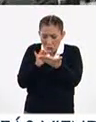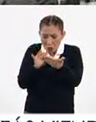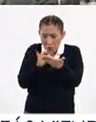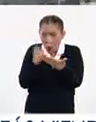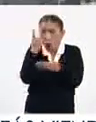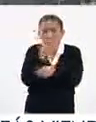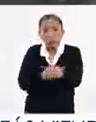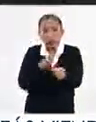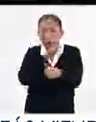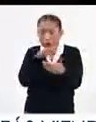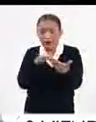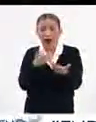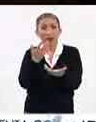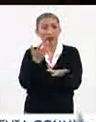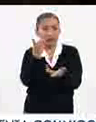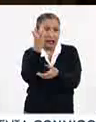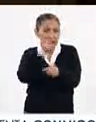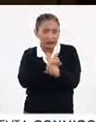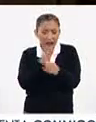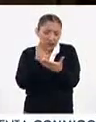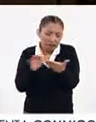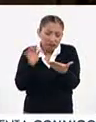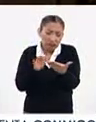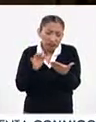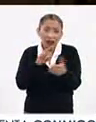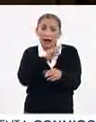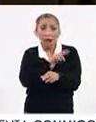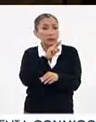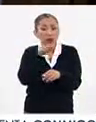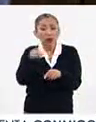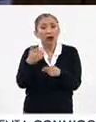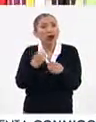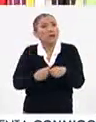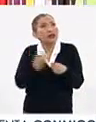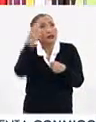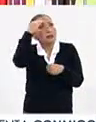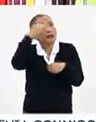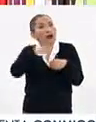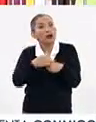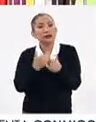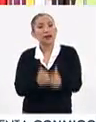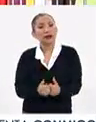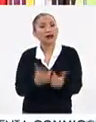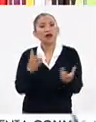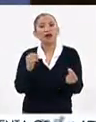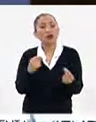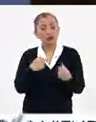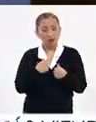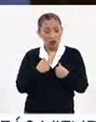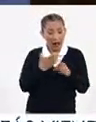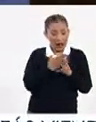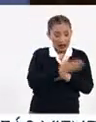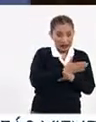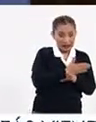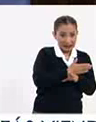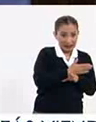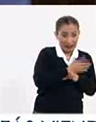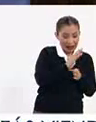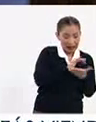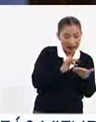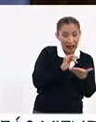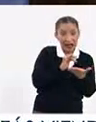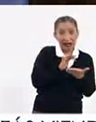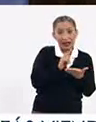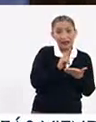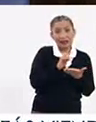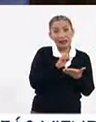una tarde, pero sí en 3 tardes, y mira, te dura toda la vida. Yo creo que no soy el mismo después de leer a T.S.